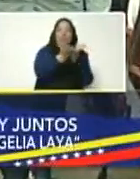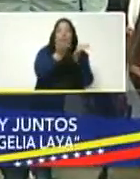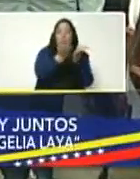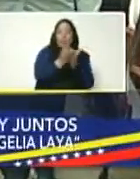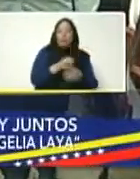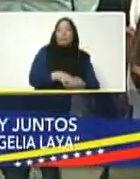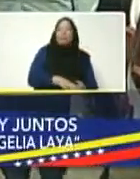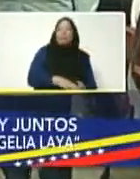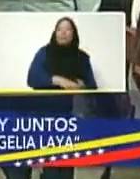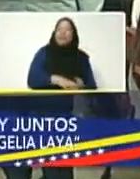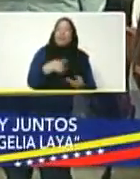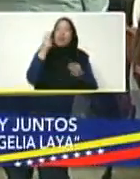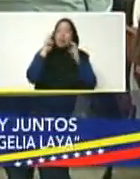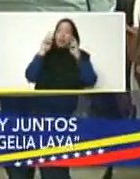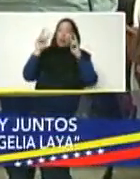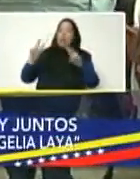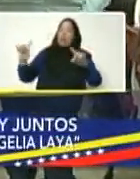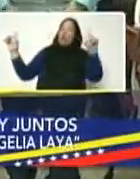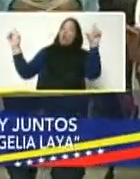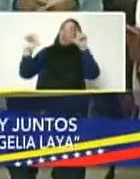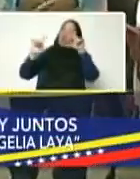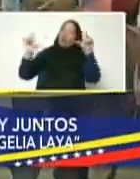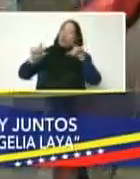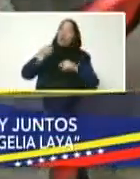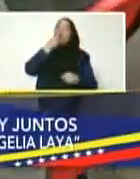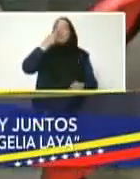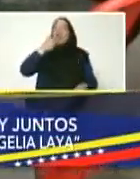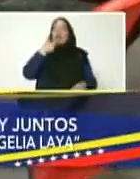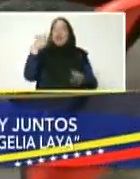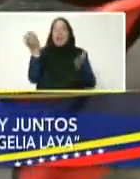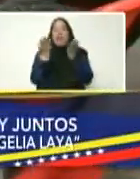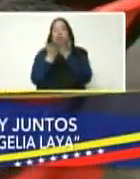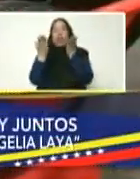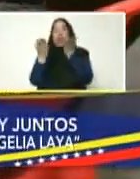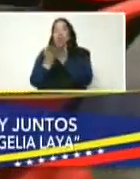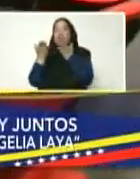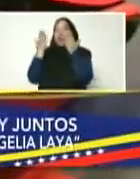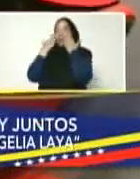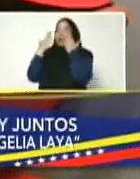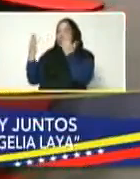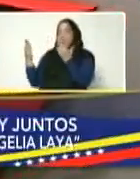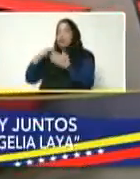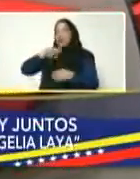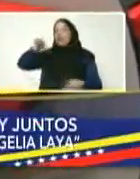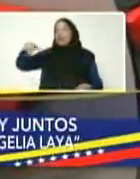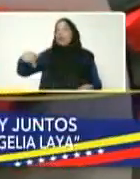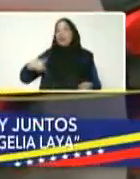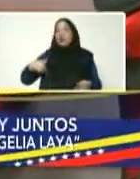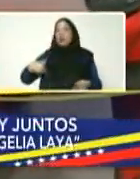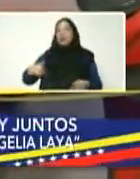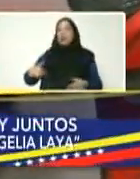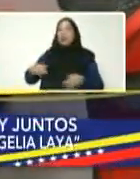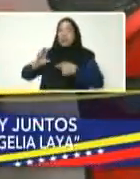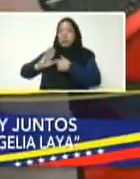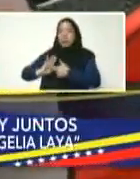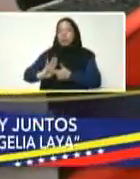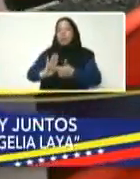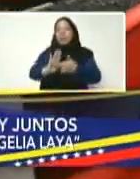Usted puede ver en las imágenes de cómo fue esta recuperación, y que nosotros pues se la vamos a